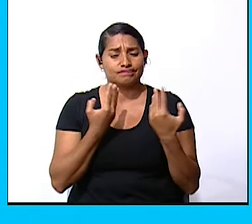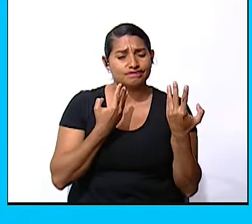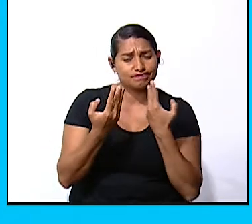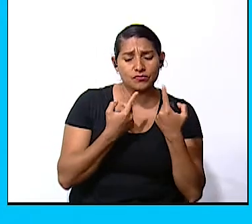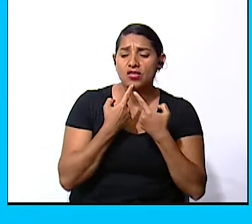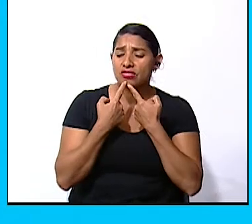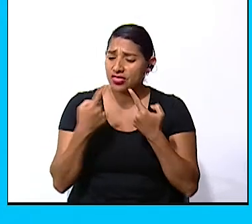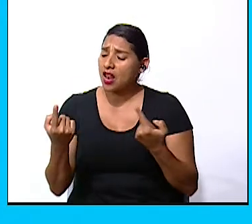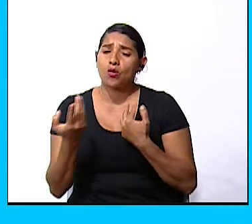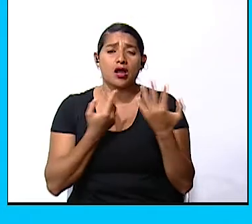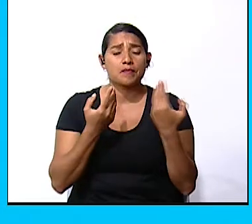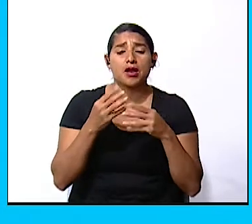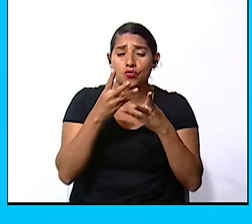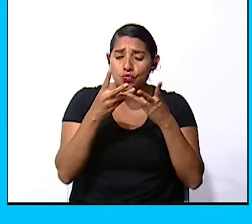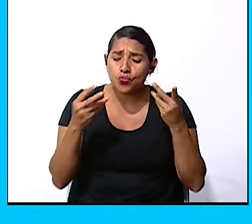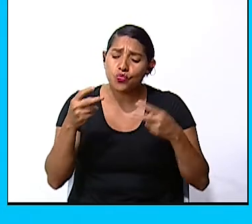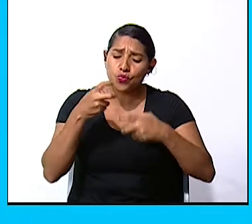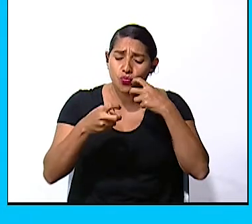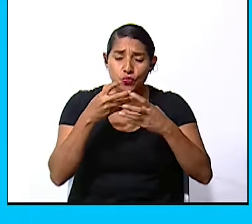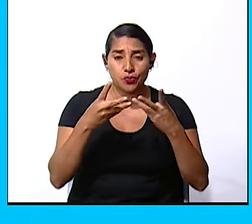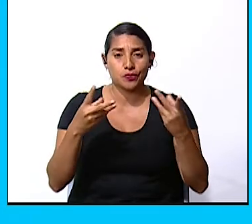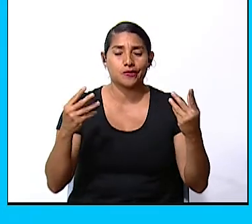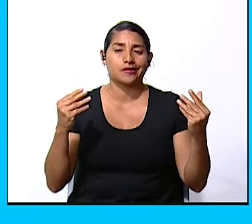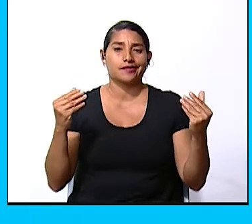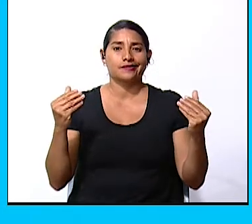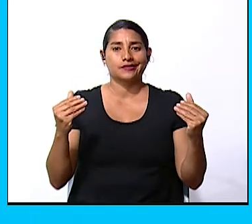el diálogo para resolver sus problemas.